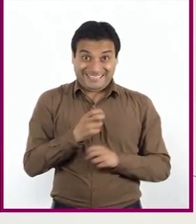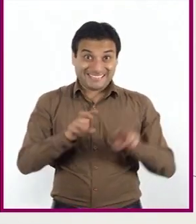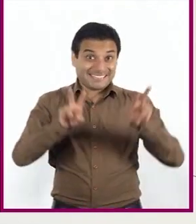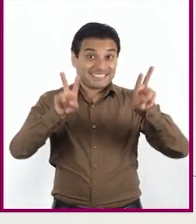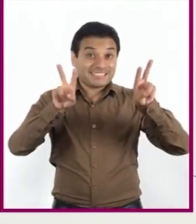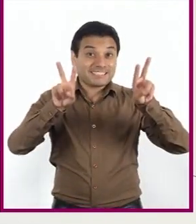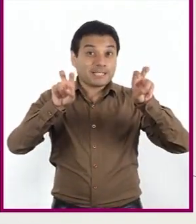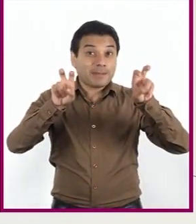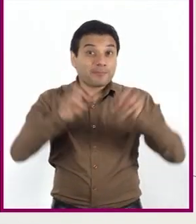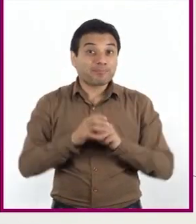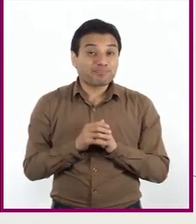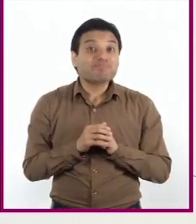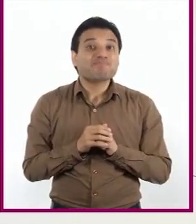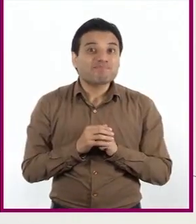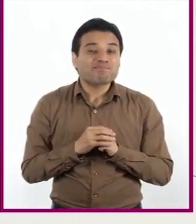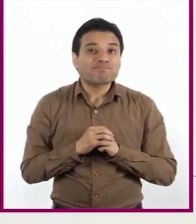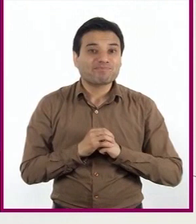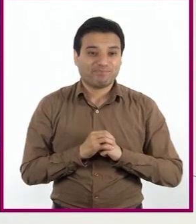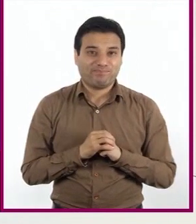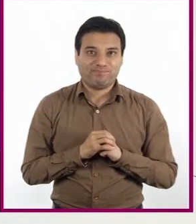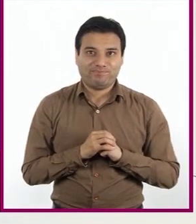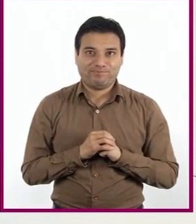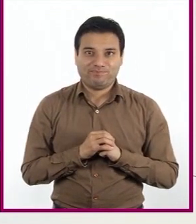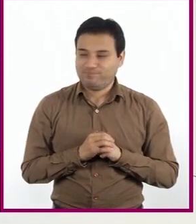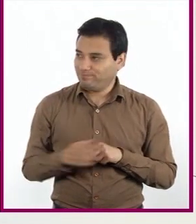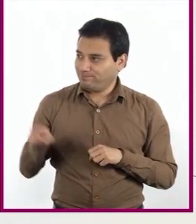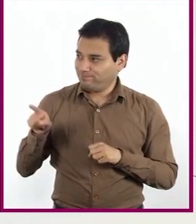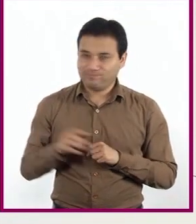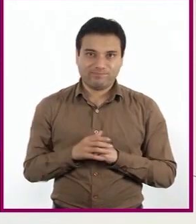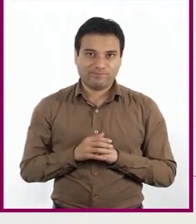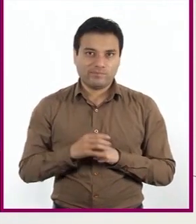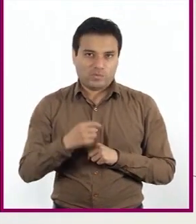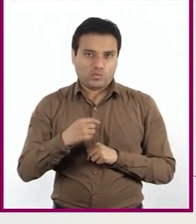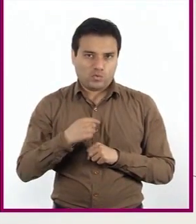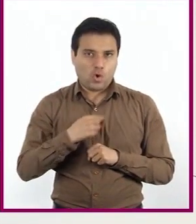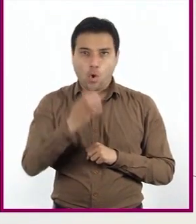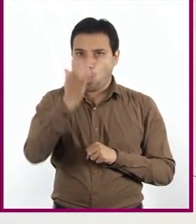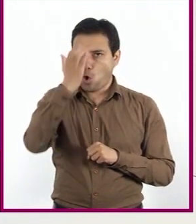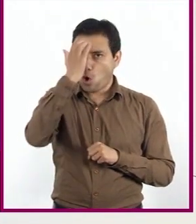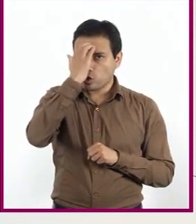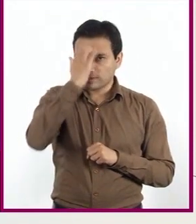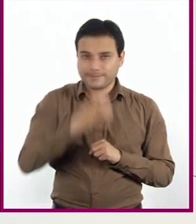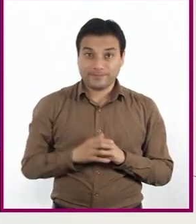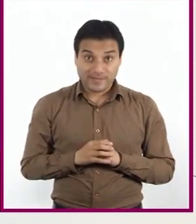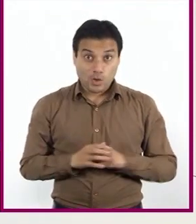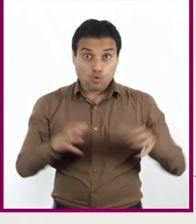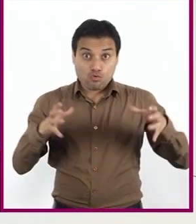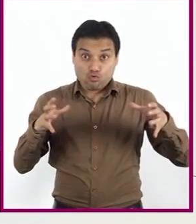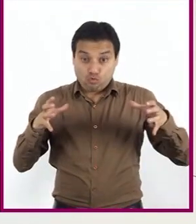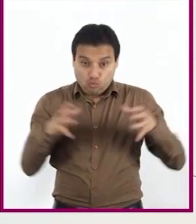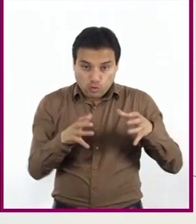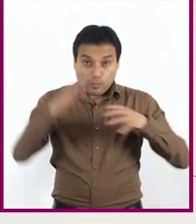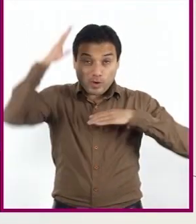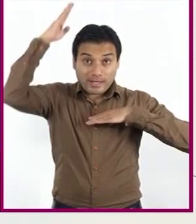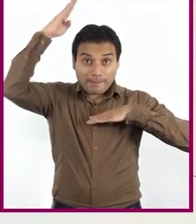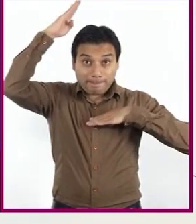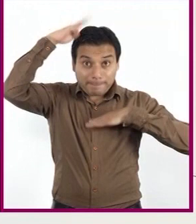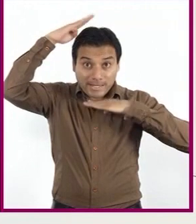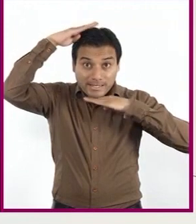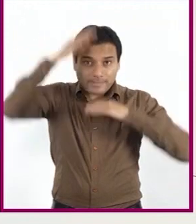en la sesión de hoy es reconocer la influencia cultural olmeca en otras áreas de